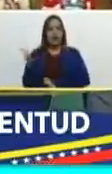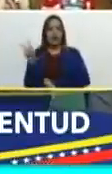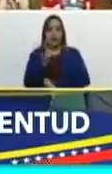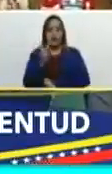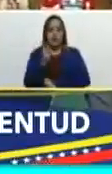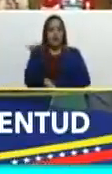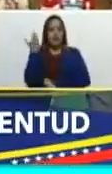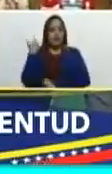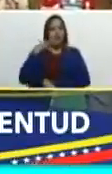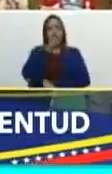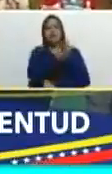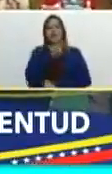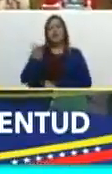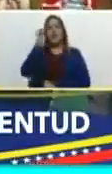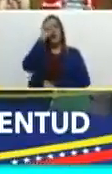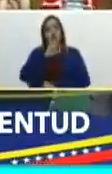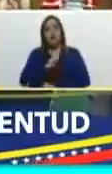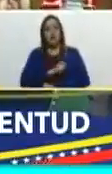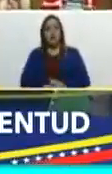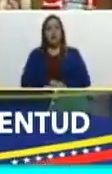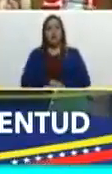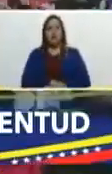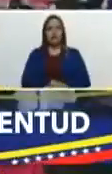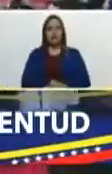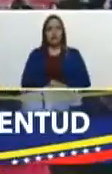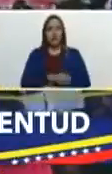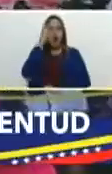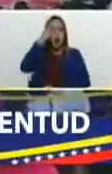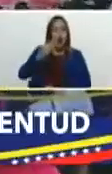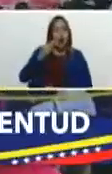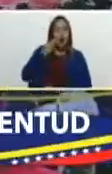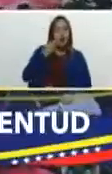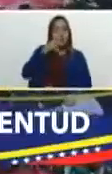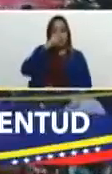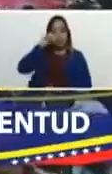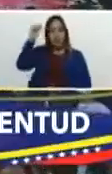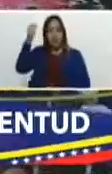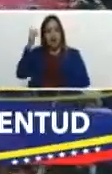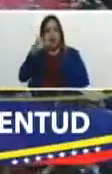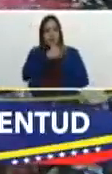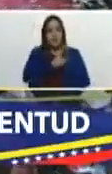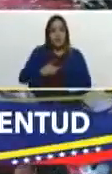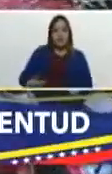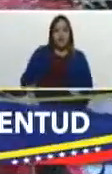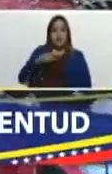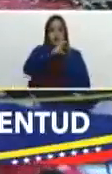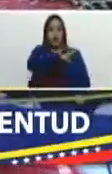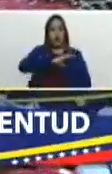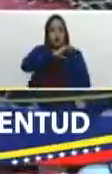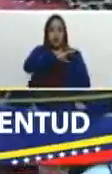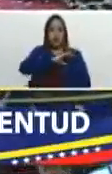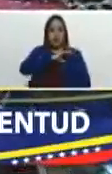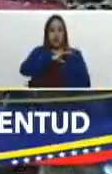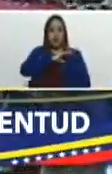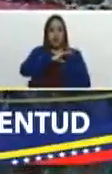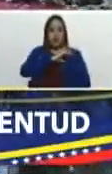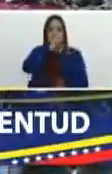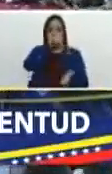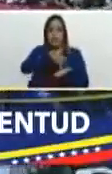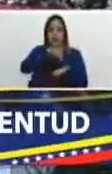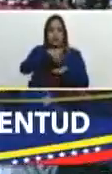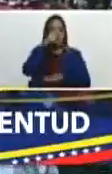Hace 24 años, aquel joven Nicolás Maduro era presidente de la Comisión de